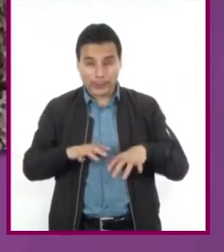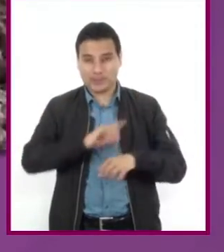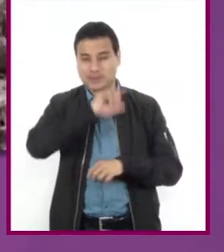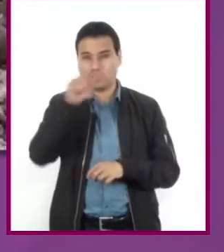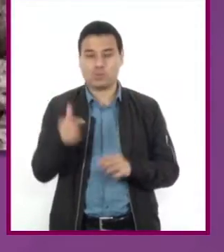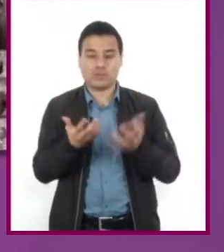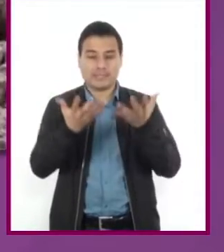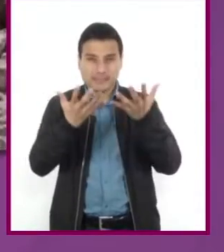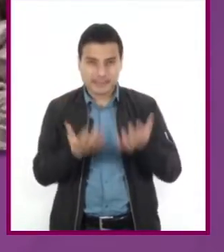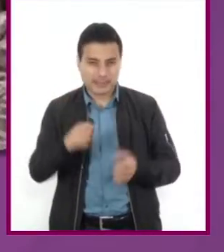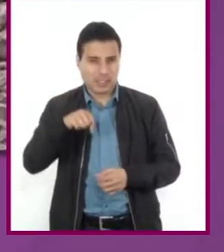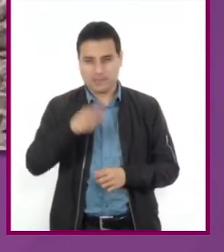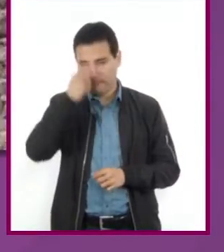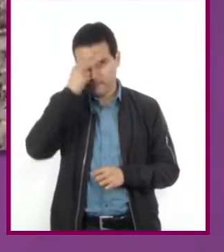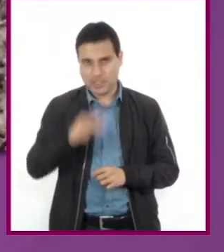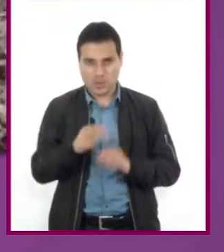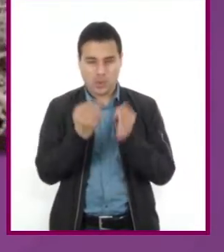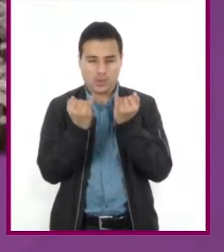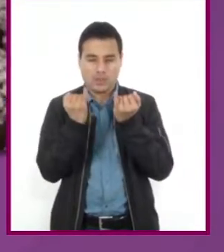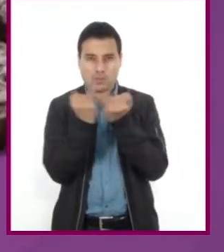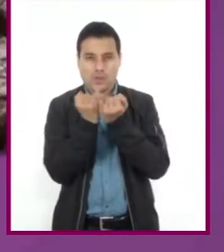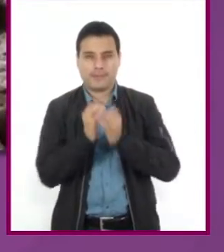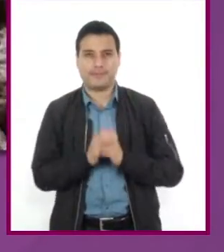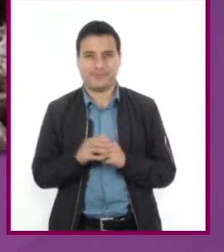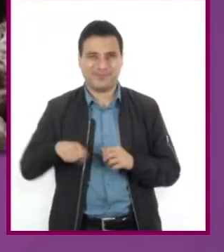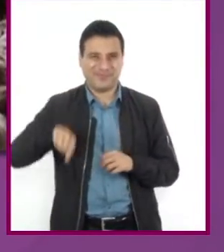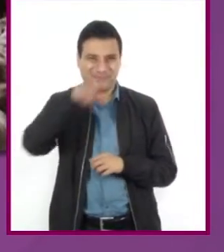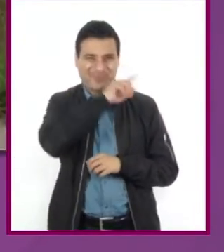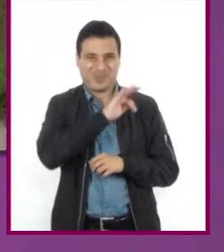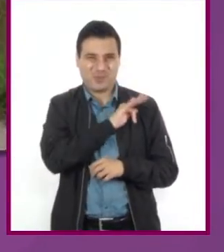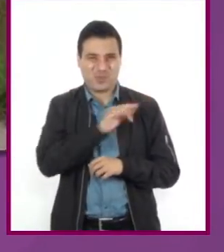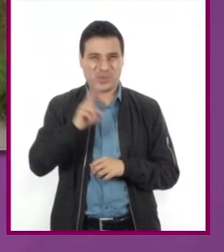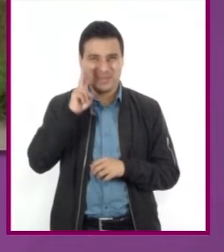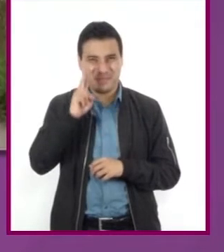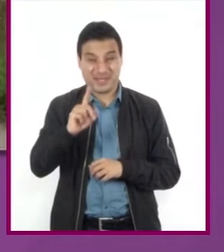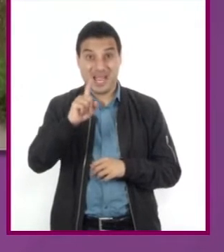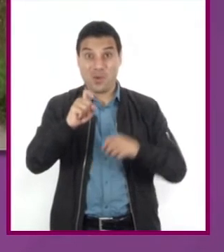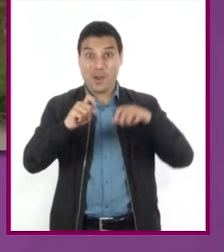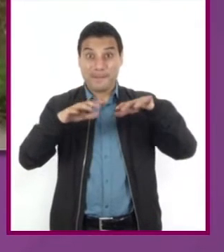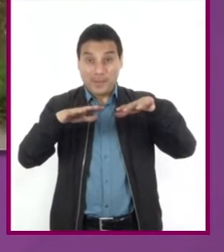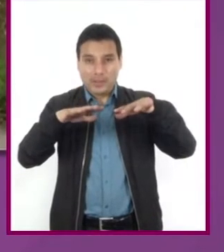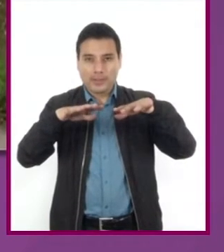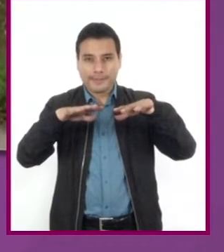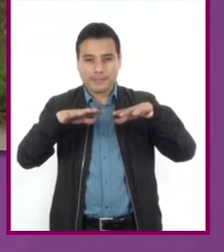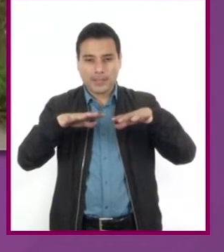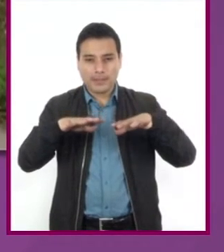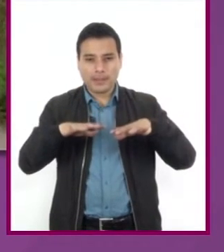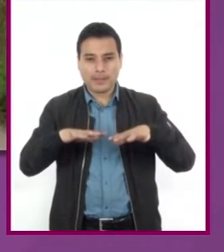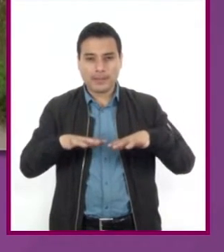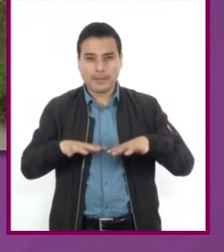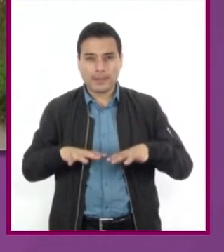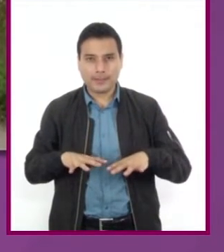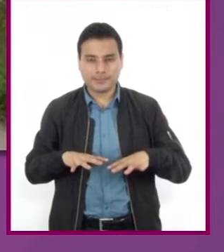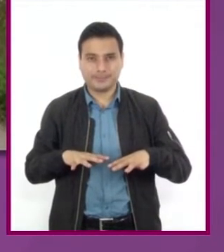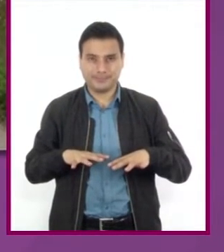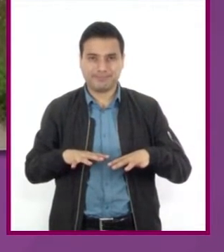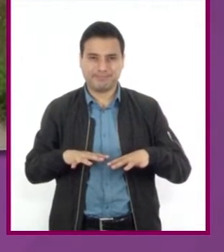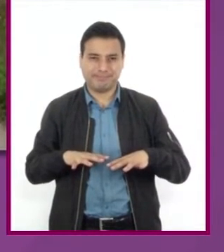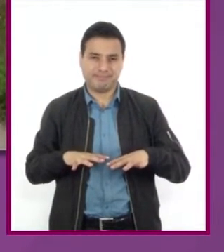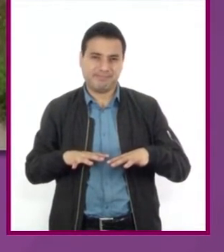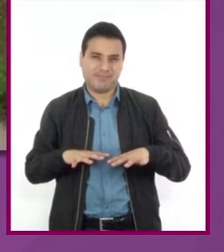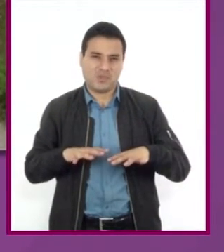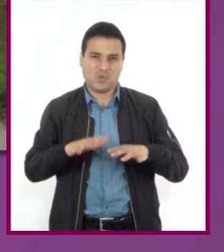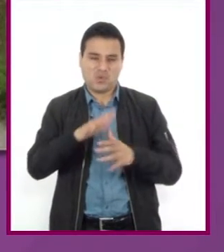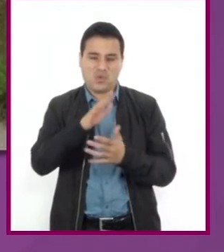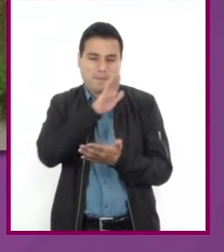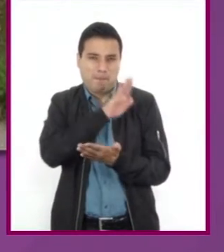de la Cuenca de México. Y se nota cómo el lago de Xaltocan bajó de nivel y su fondo quedó expuesto